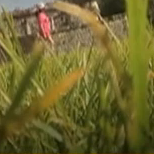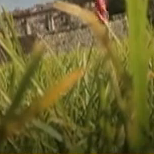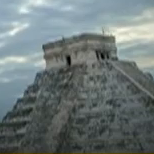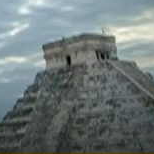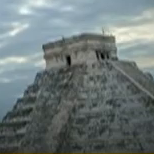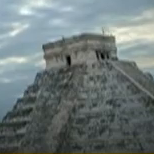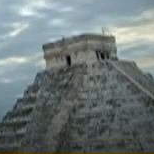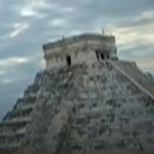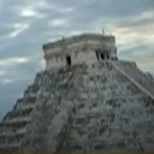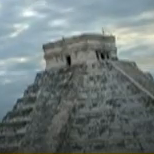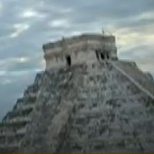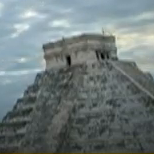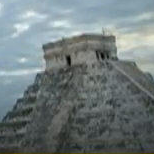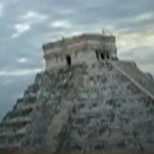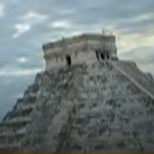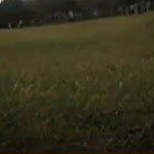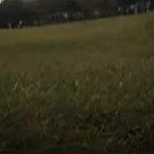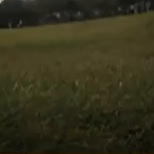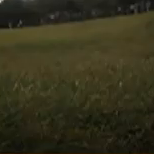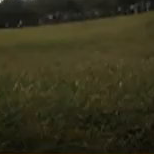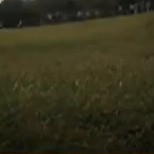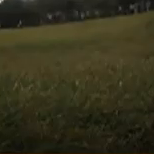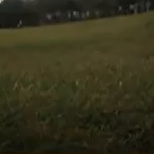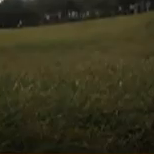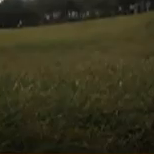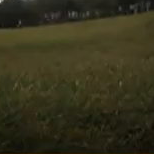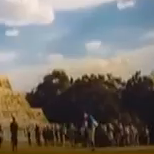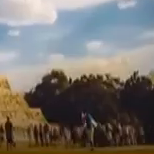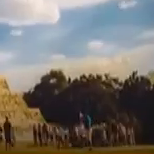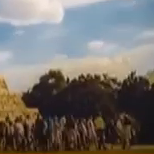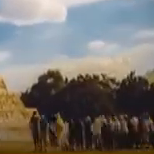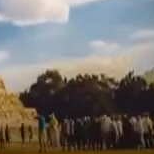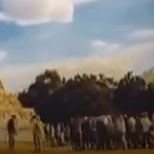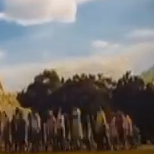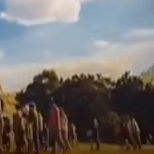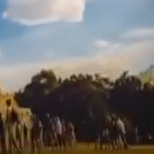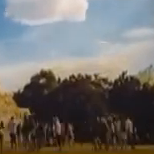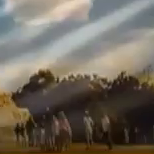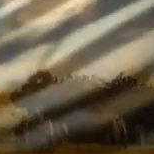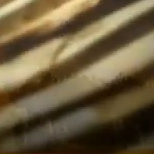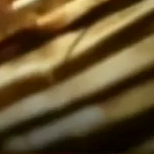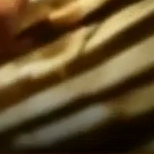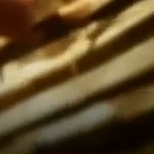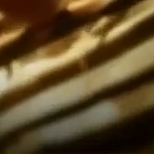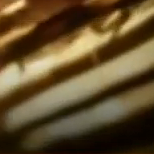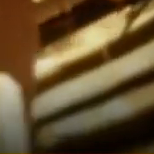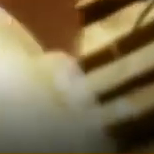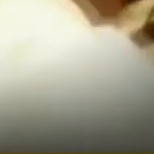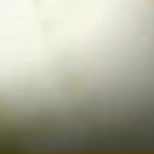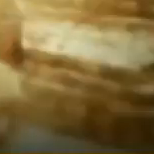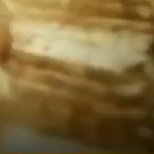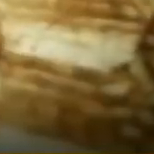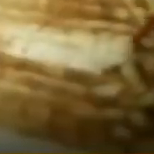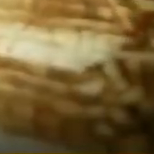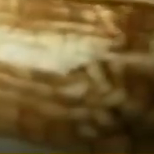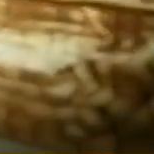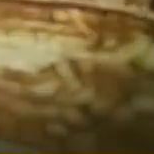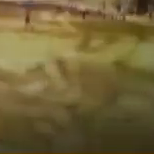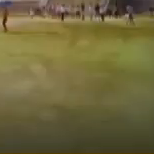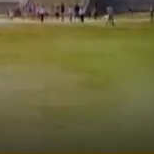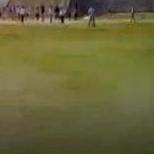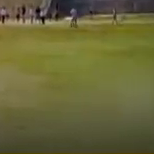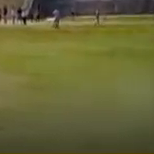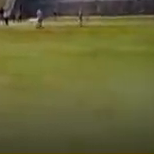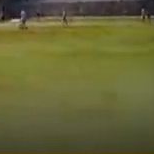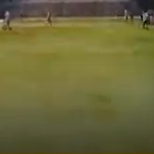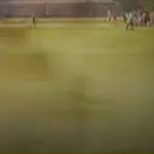era, la ciudad de Chichén Itzá alcanzó su época de mayor esplendor. Fue en esta etapa que los mayas comenzaron la construcción de un templo